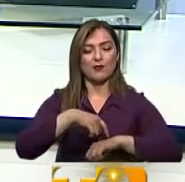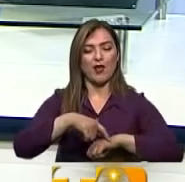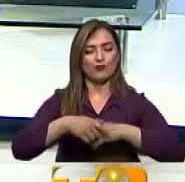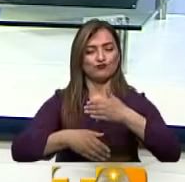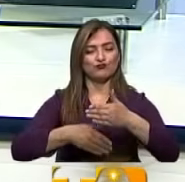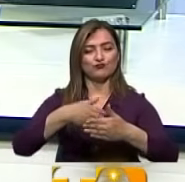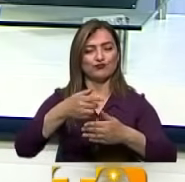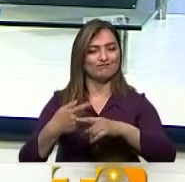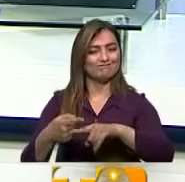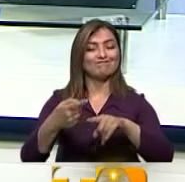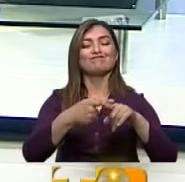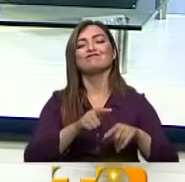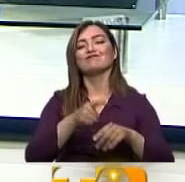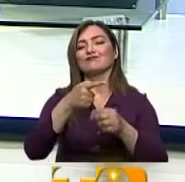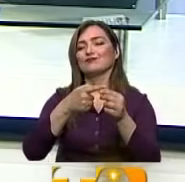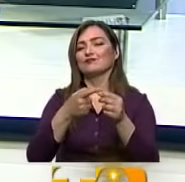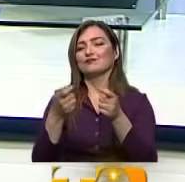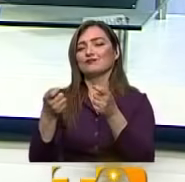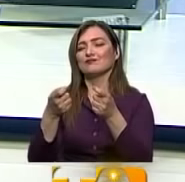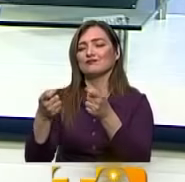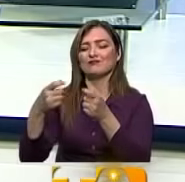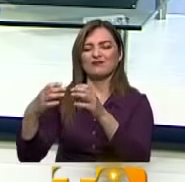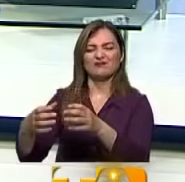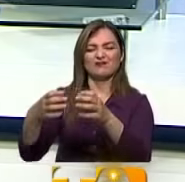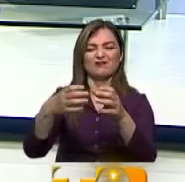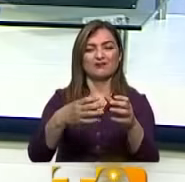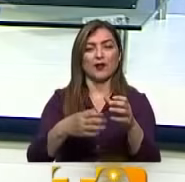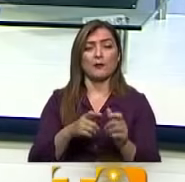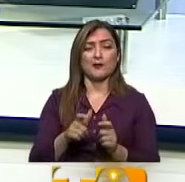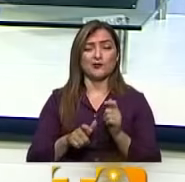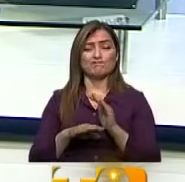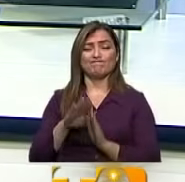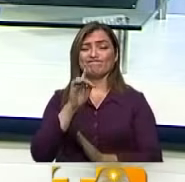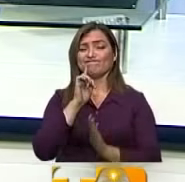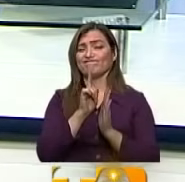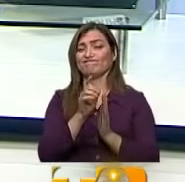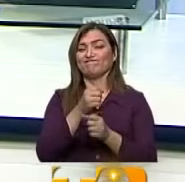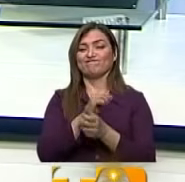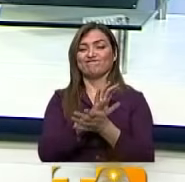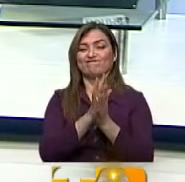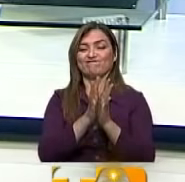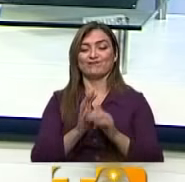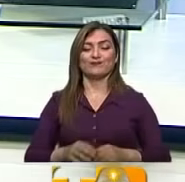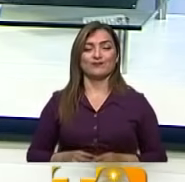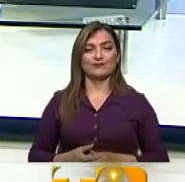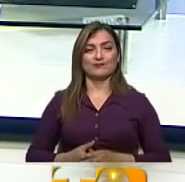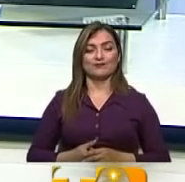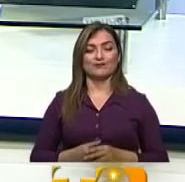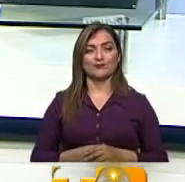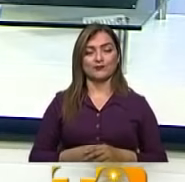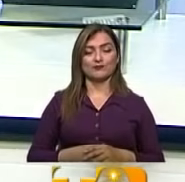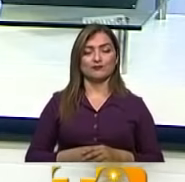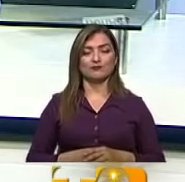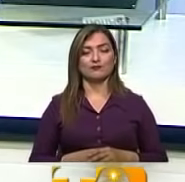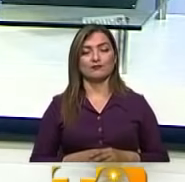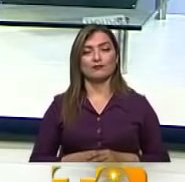en diferentes sectores de la capital, ya que es la principal denuncia de los vecinos, la inseguridad. Y que muchas veces no solo